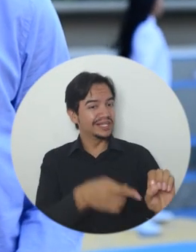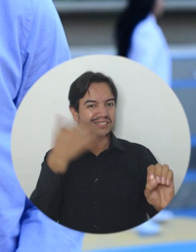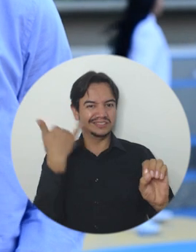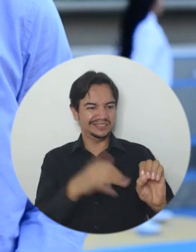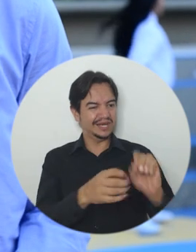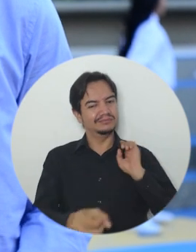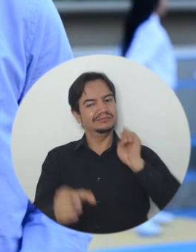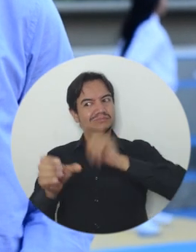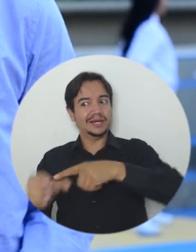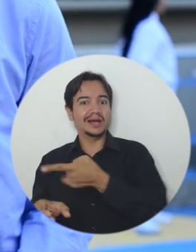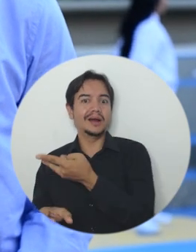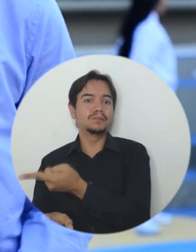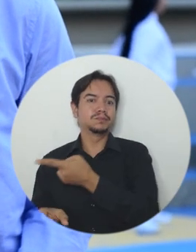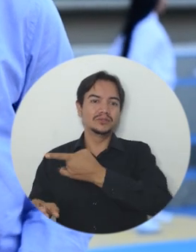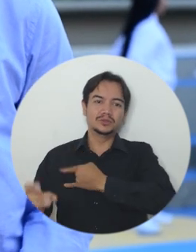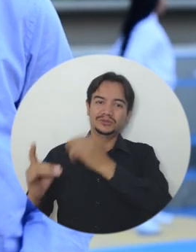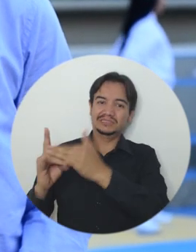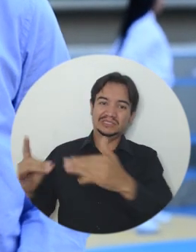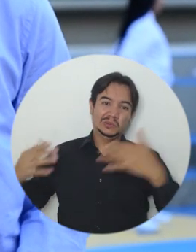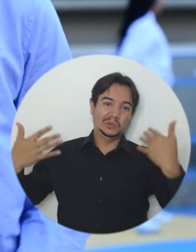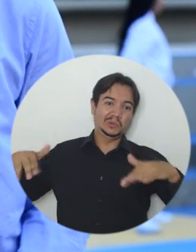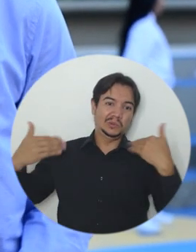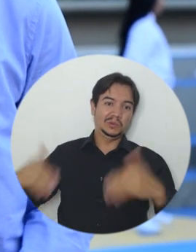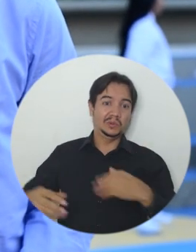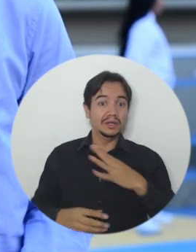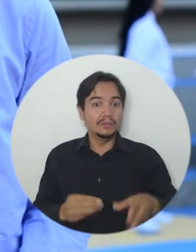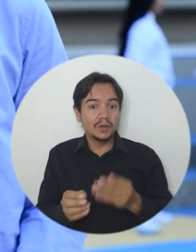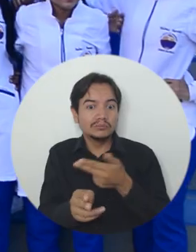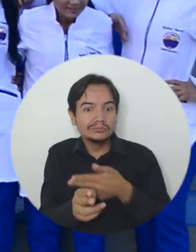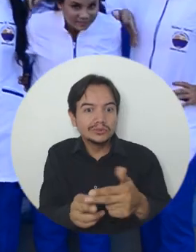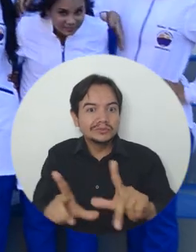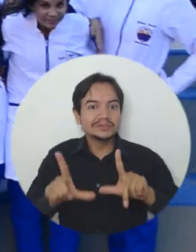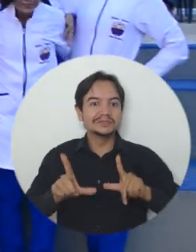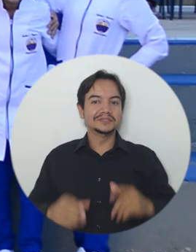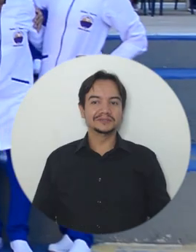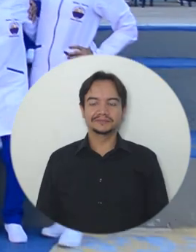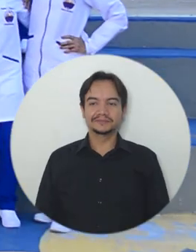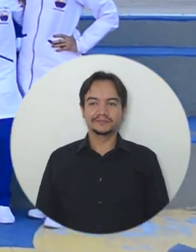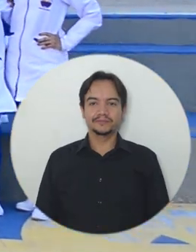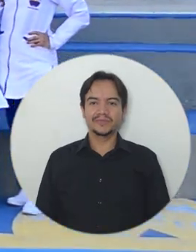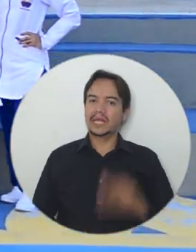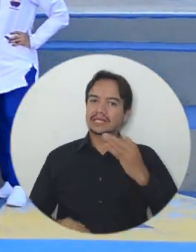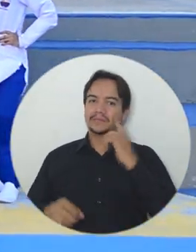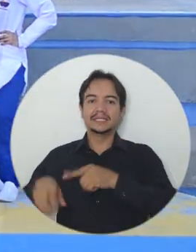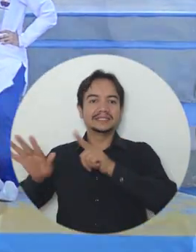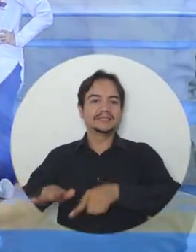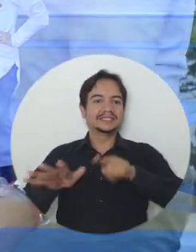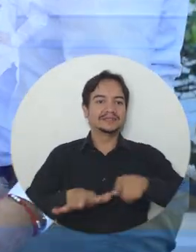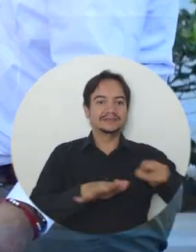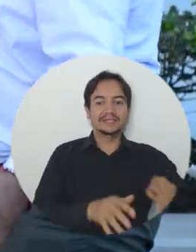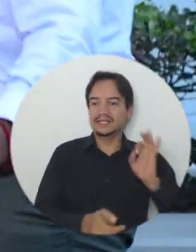me haya tenido la oportunidad de entrar a esta gran Universidad y ya está próximo a graduarse acá